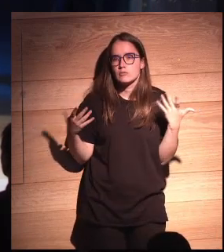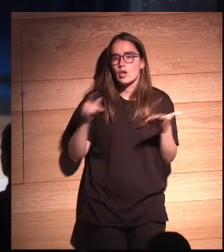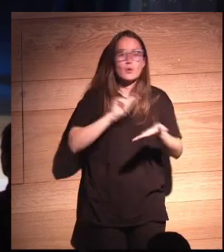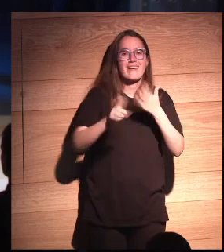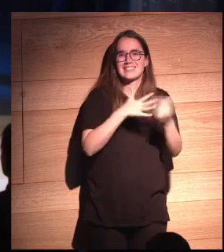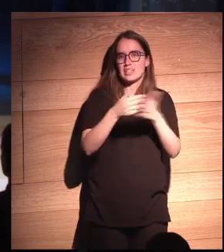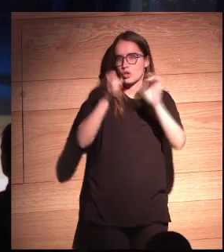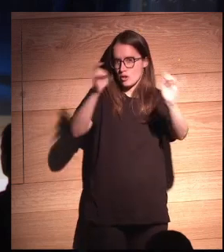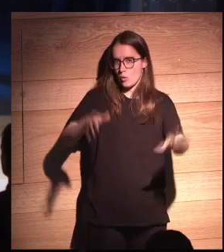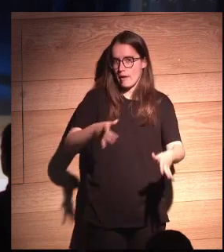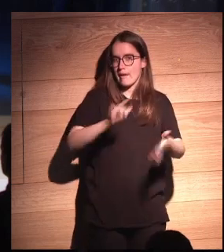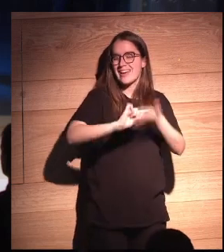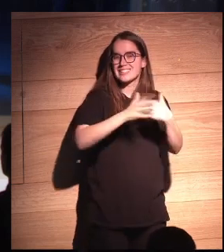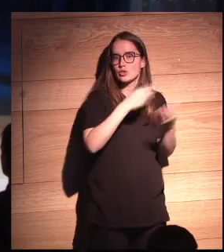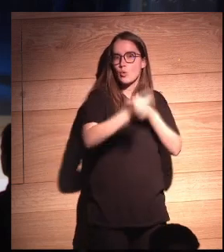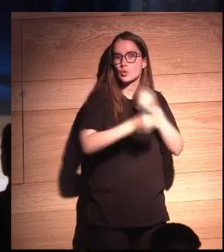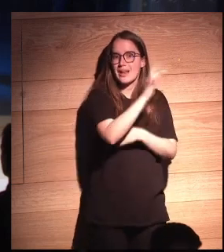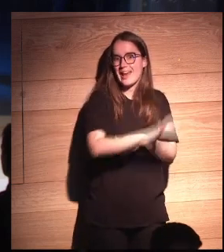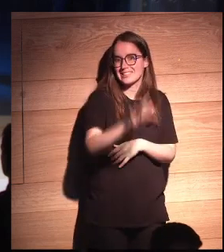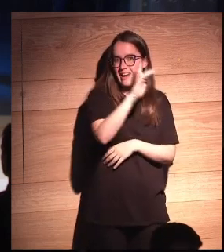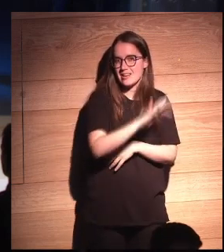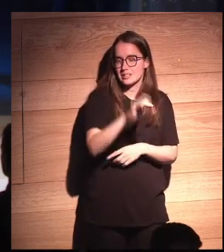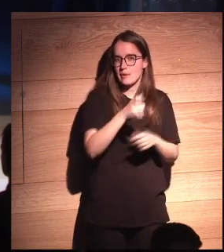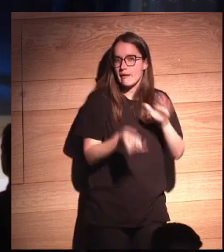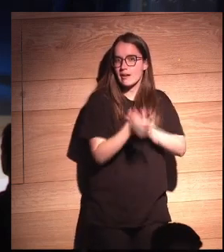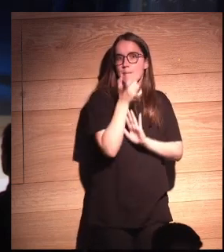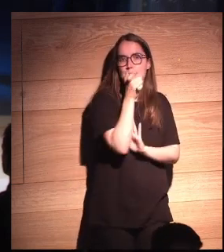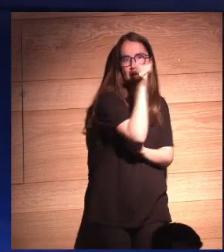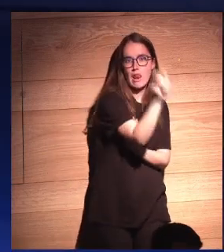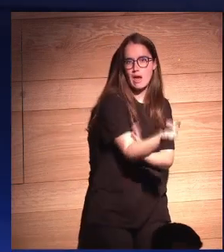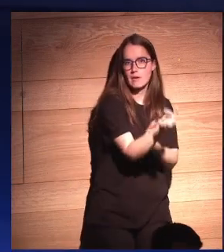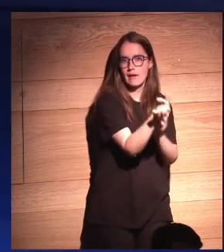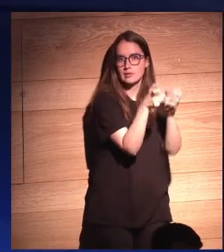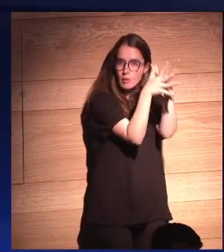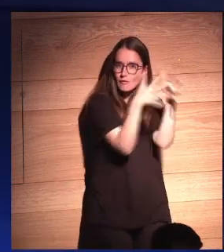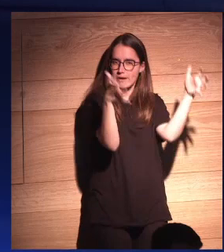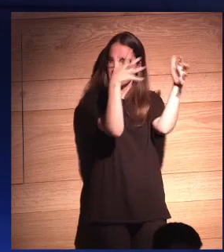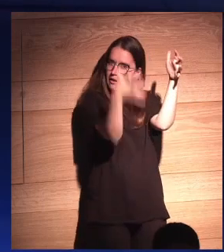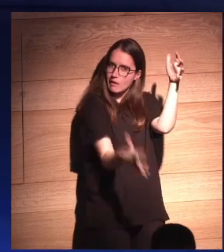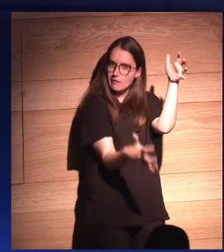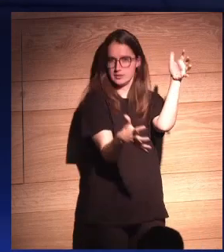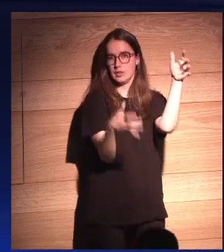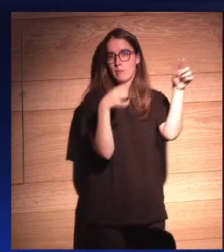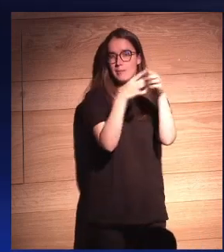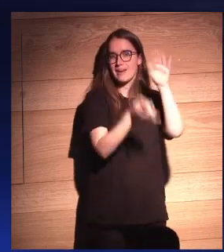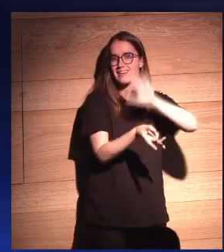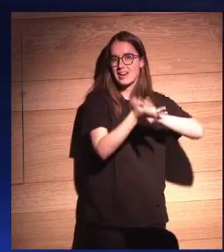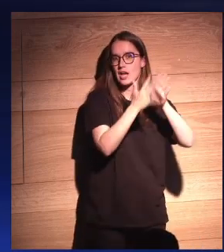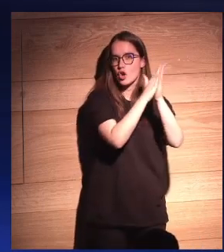escritor. Un escritor usa letras para hacer palabras, y estas palabras las agrupa en párrafos y en oraciones para